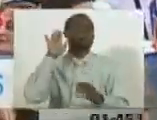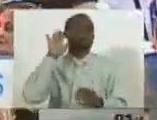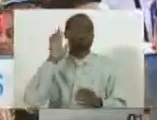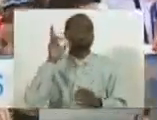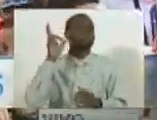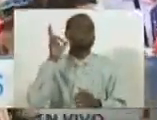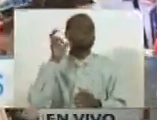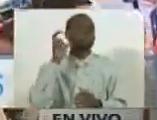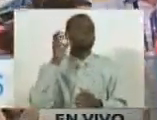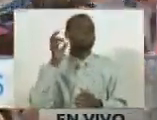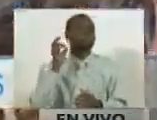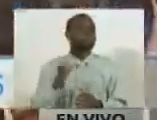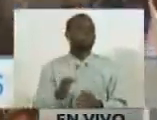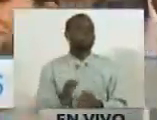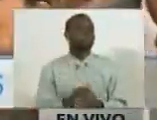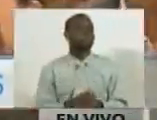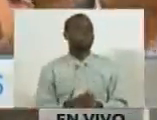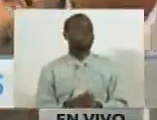Así es.